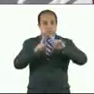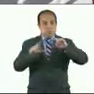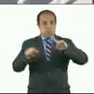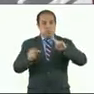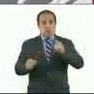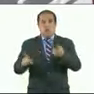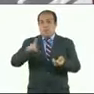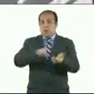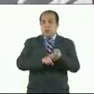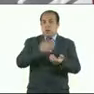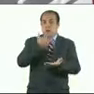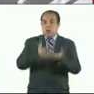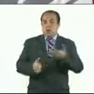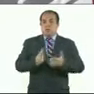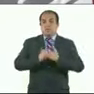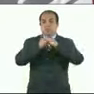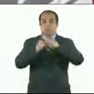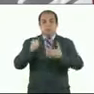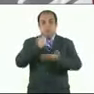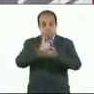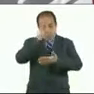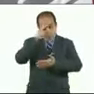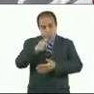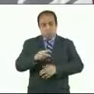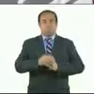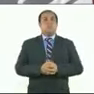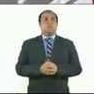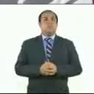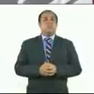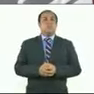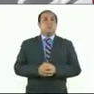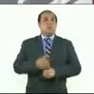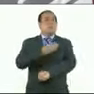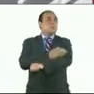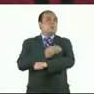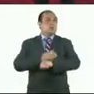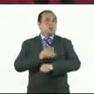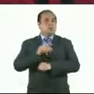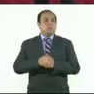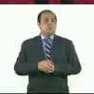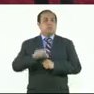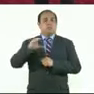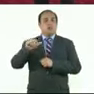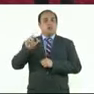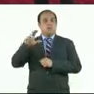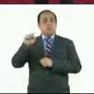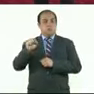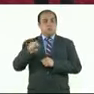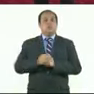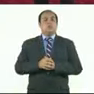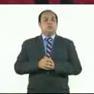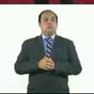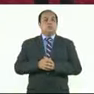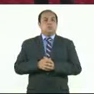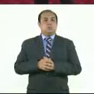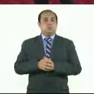ahora el fortalecimiento en la Ciudad de México. Y están conmigo pues Carlos Ulloa, secretario